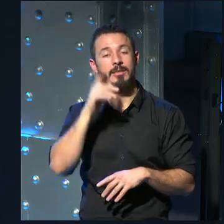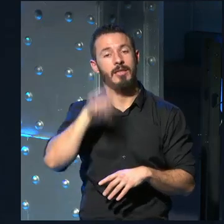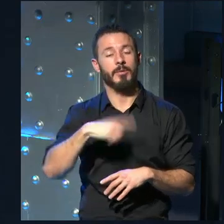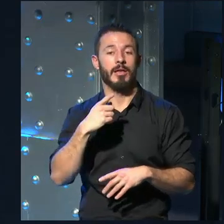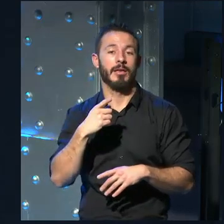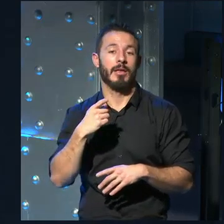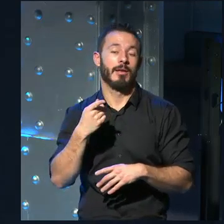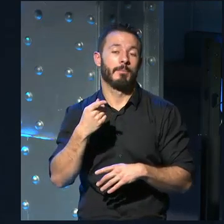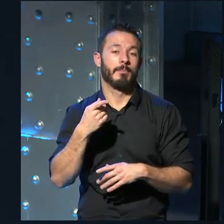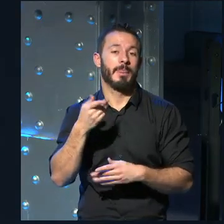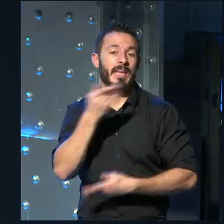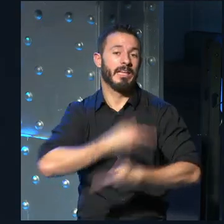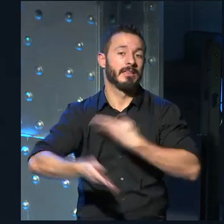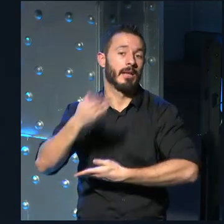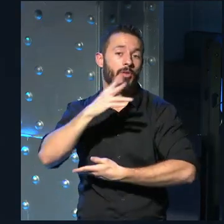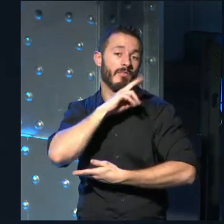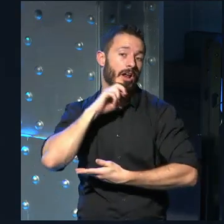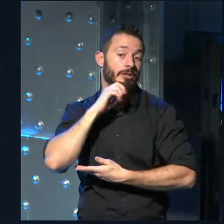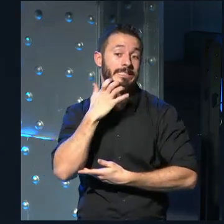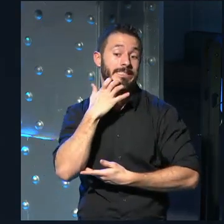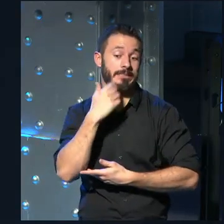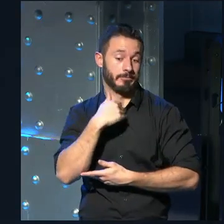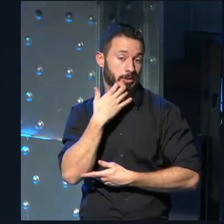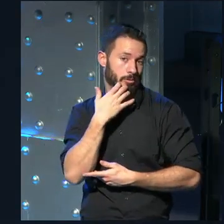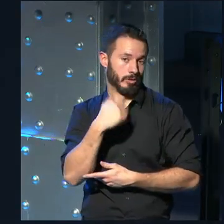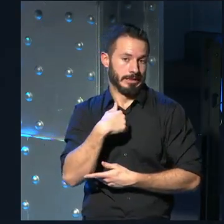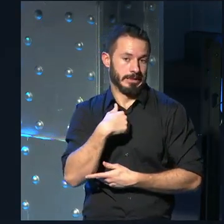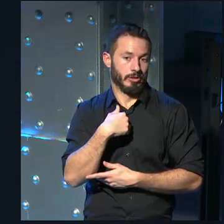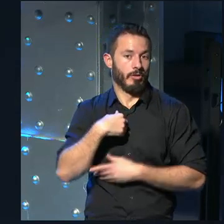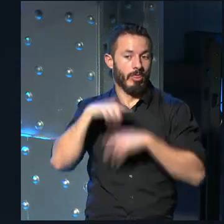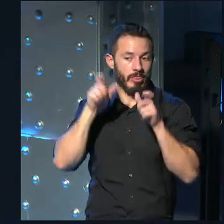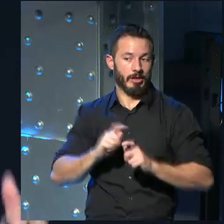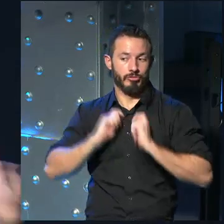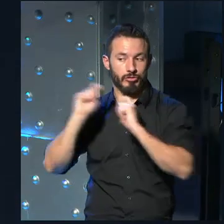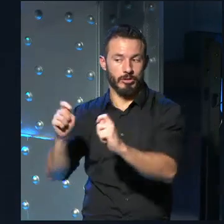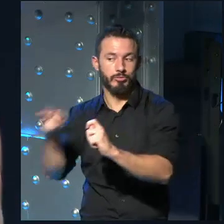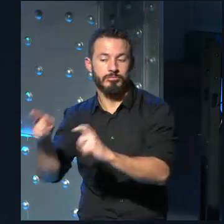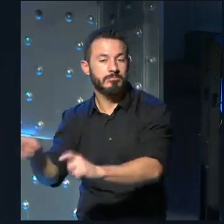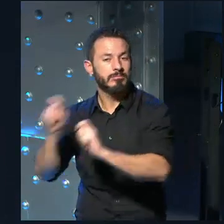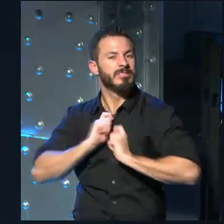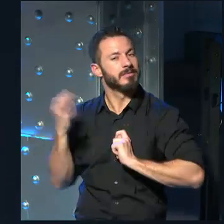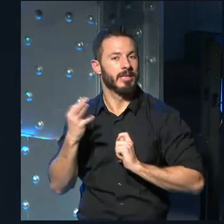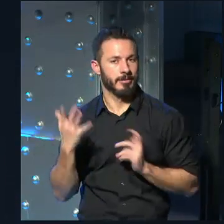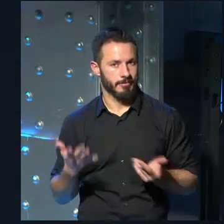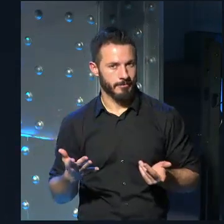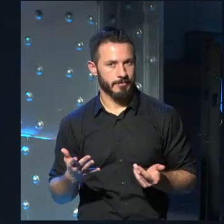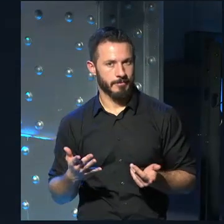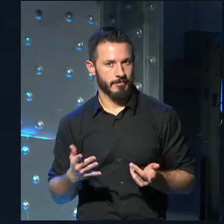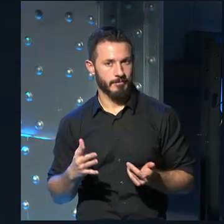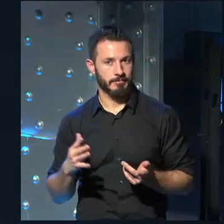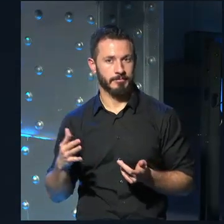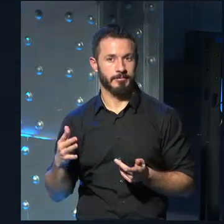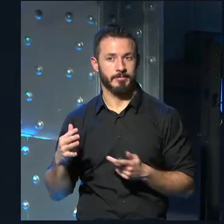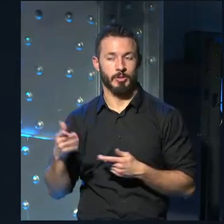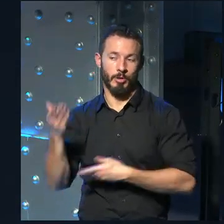el value exchange. Al final, si yo te doy mis datos, pues espero que me des algo a cambio y que sea, más